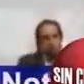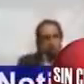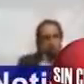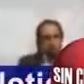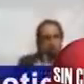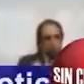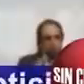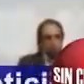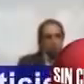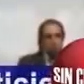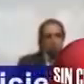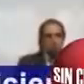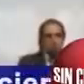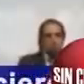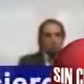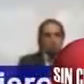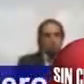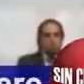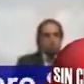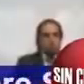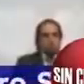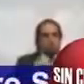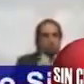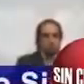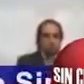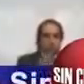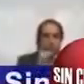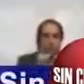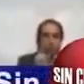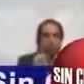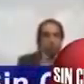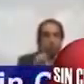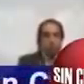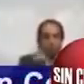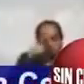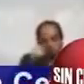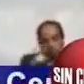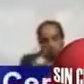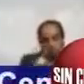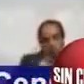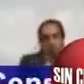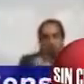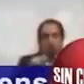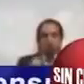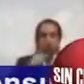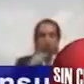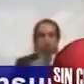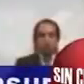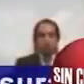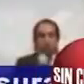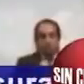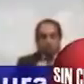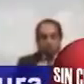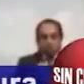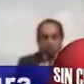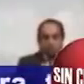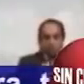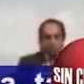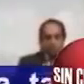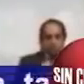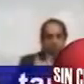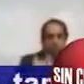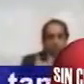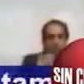quiero decir nada adicional para no poner en riesgo también la investigación. Entonces, a partir de que tiene conocimiento